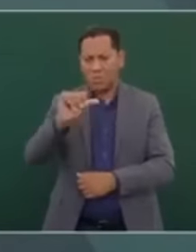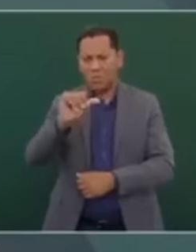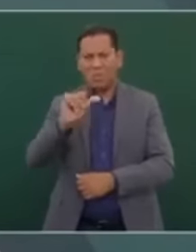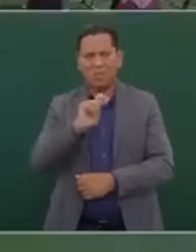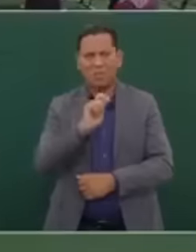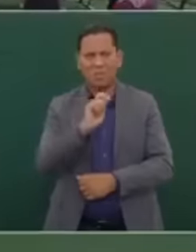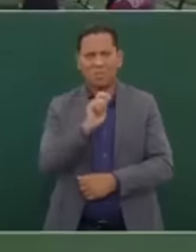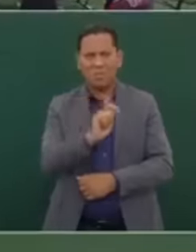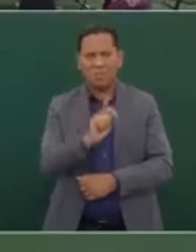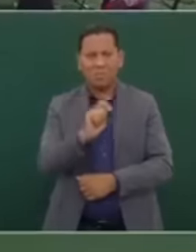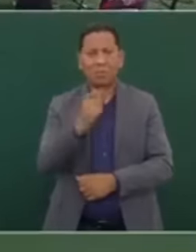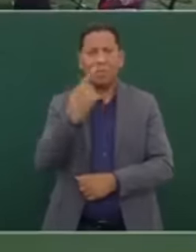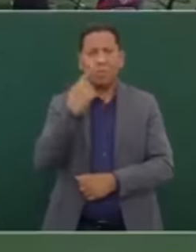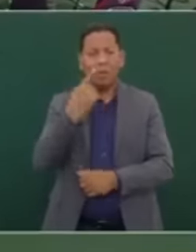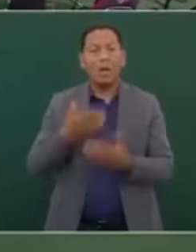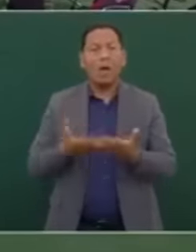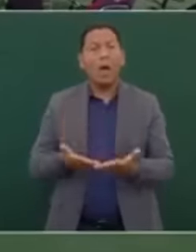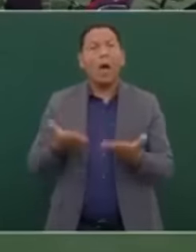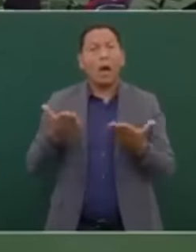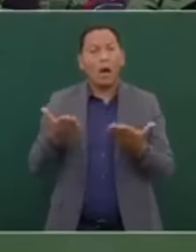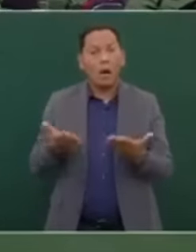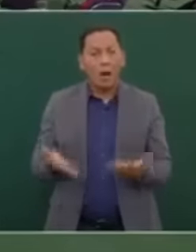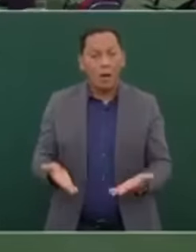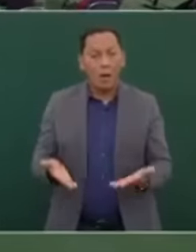Estamos ahora